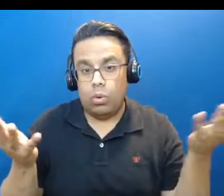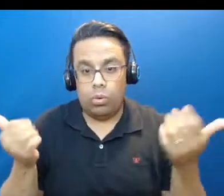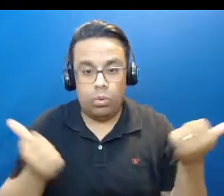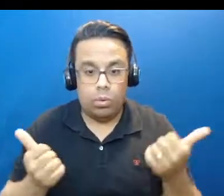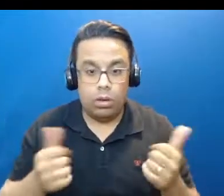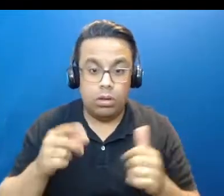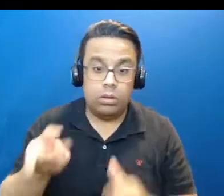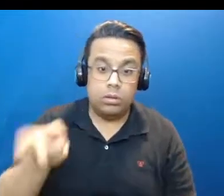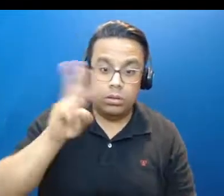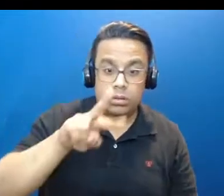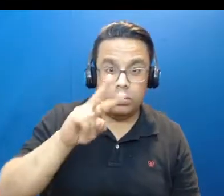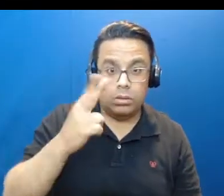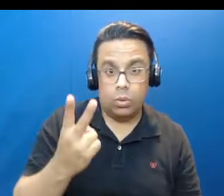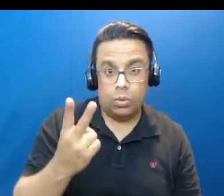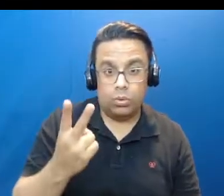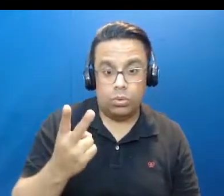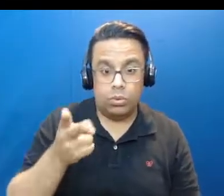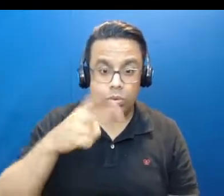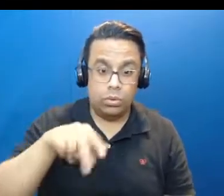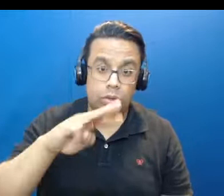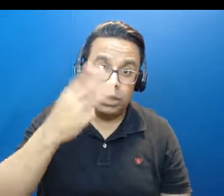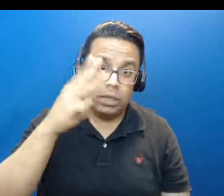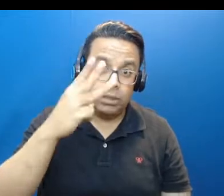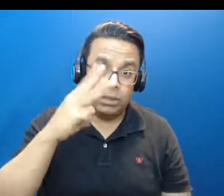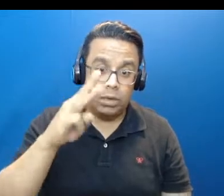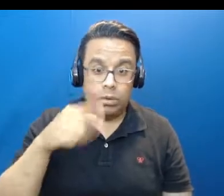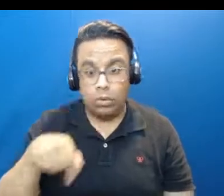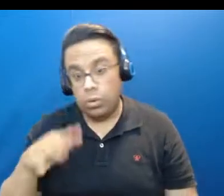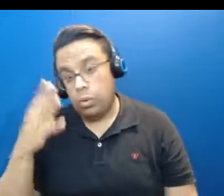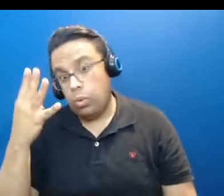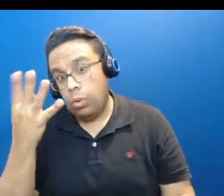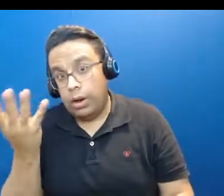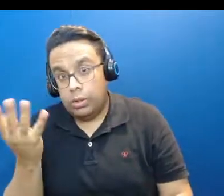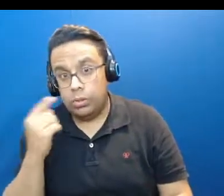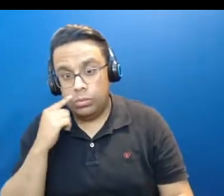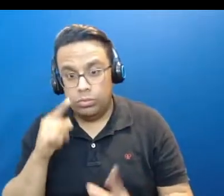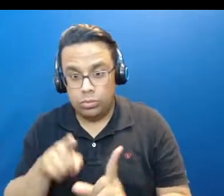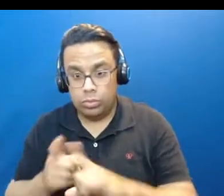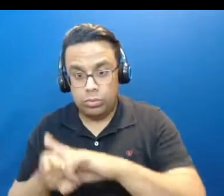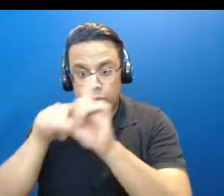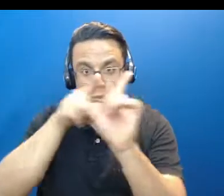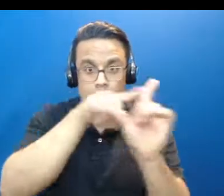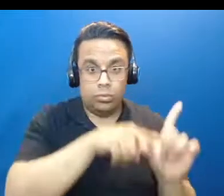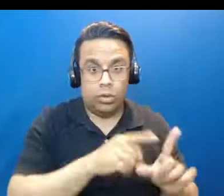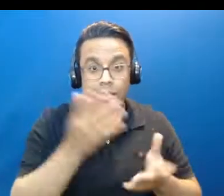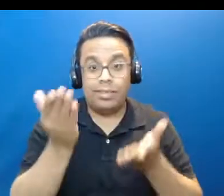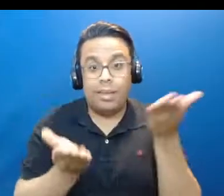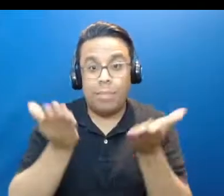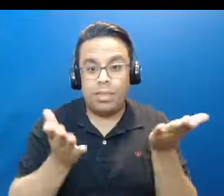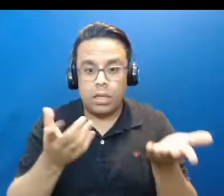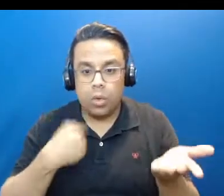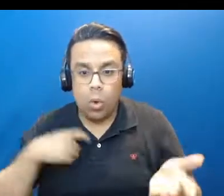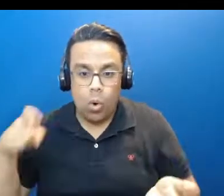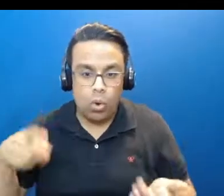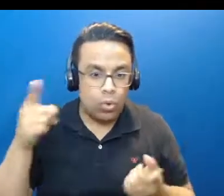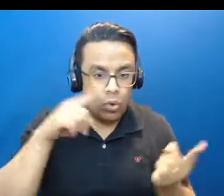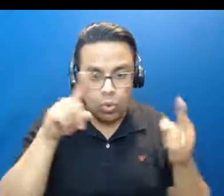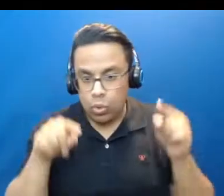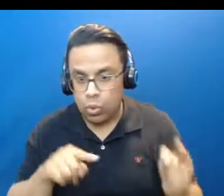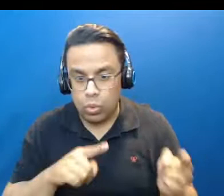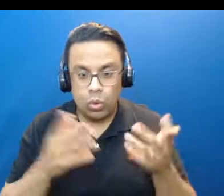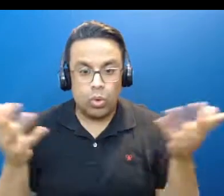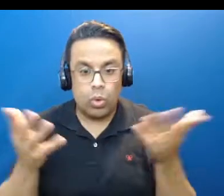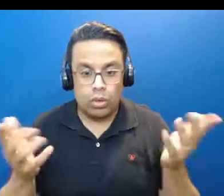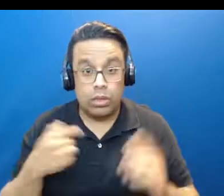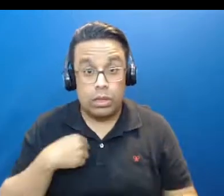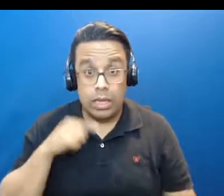mi segundo cuadrante, o el tercero, o el cuarto, y ubicarlo dependiendo de la necesidad que tengamos. Vamos a suponer que en este